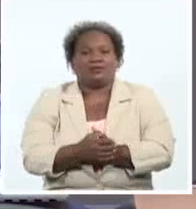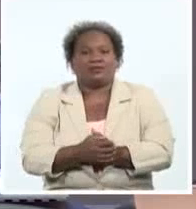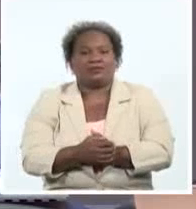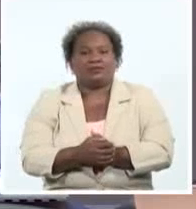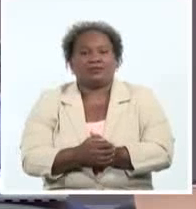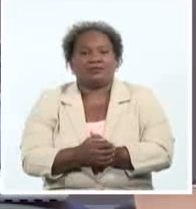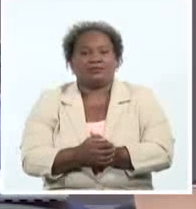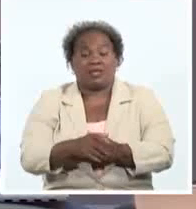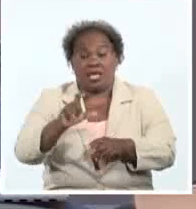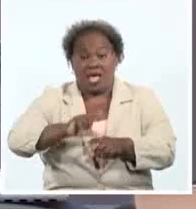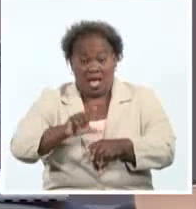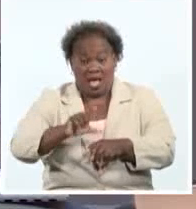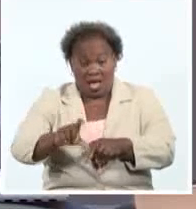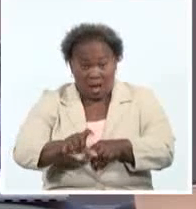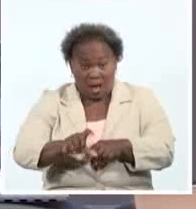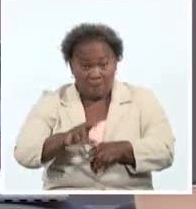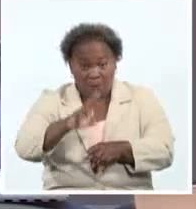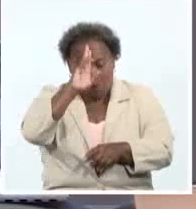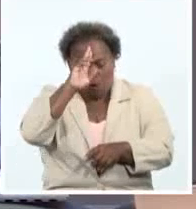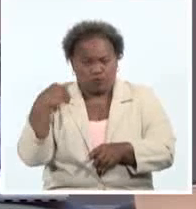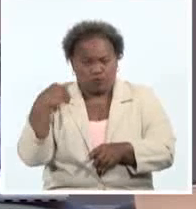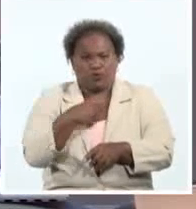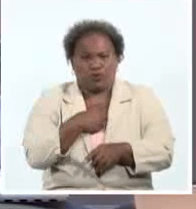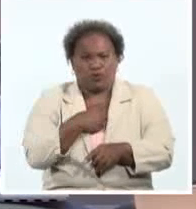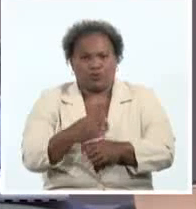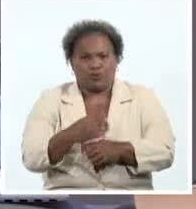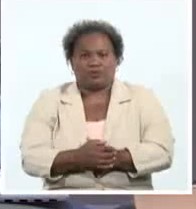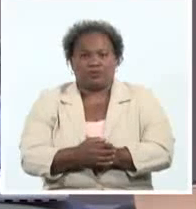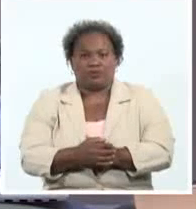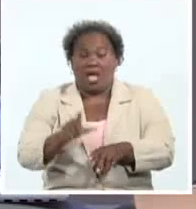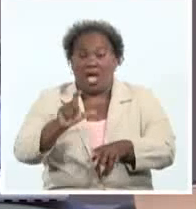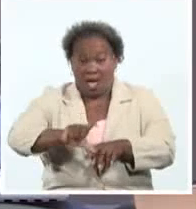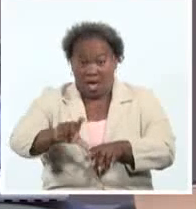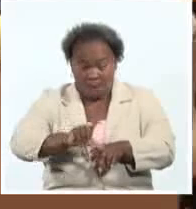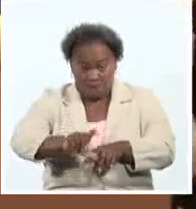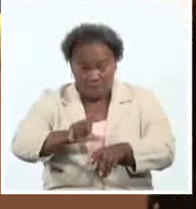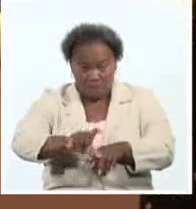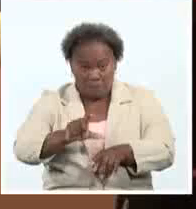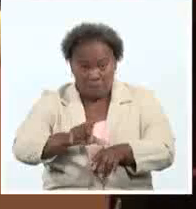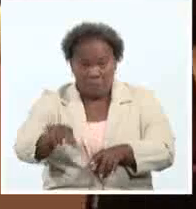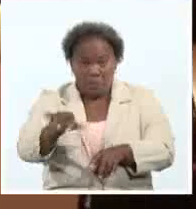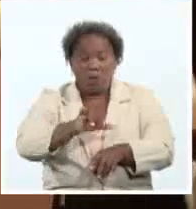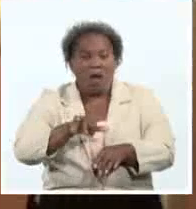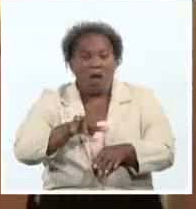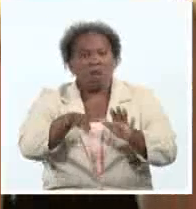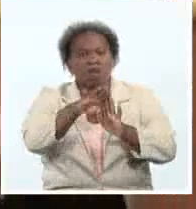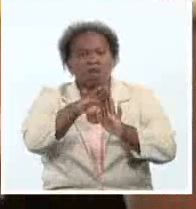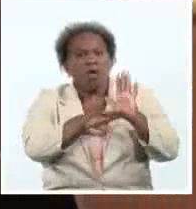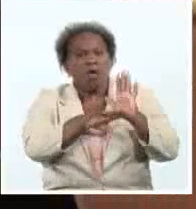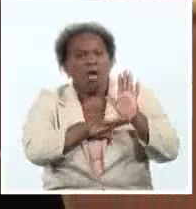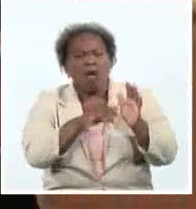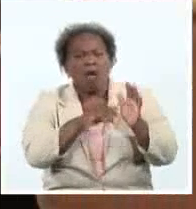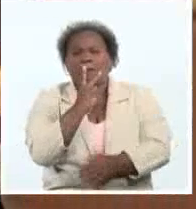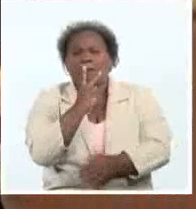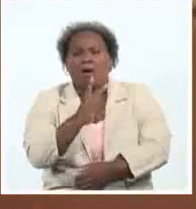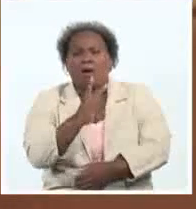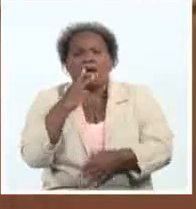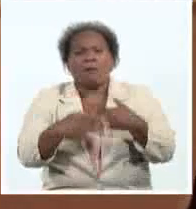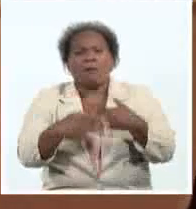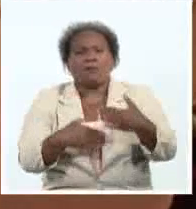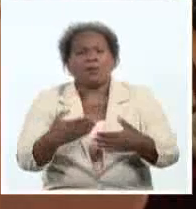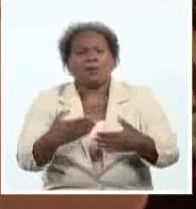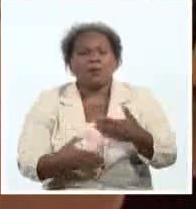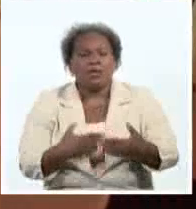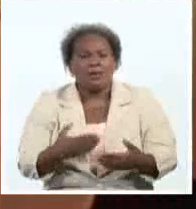En el campo hay consultorios médicos. En el campo hay un grupo de programas donde se atienden también problemáticas de la